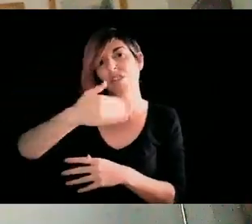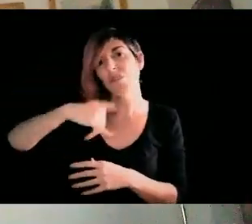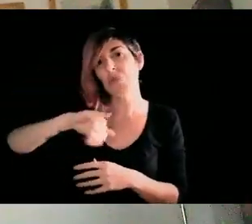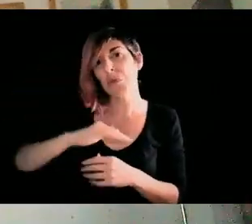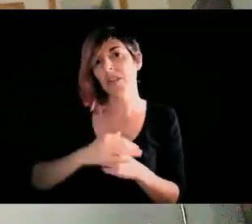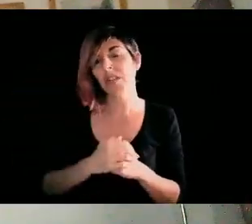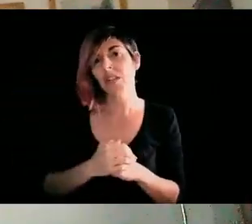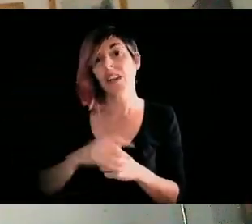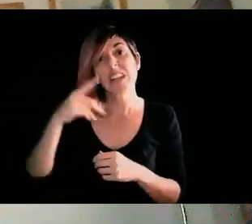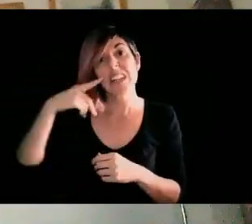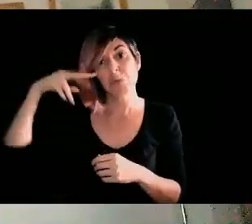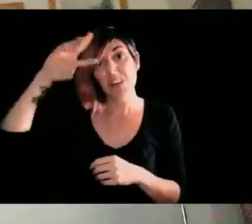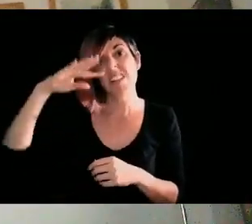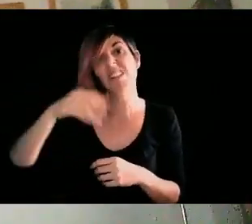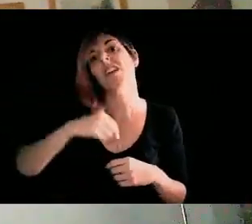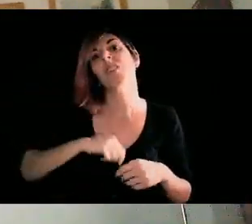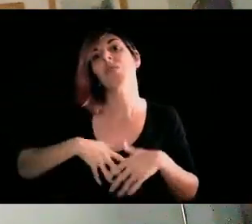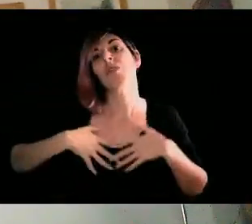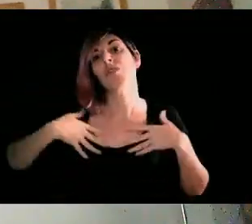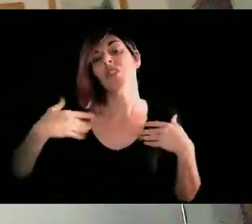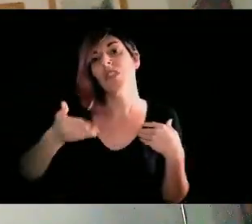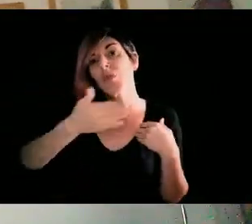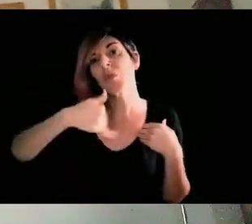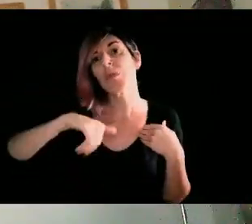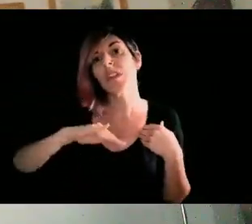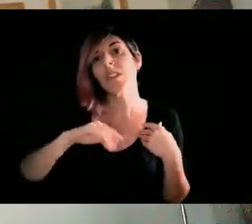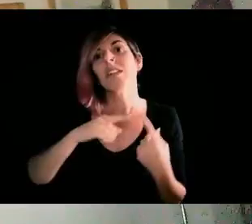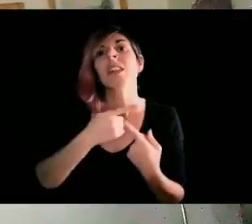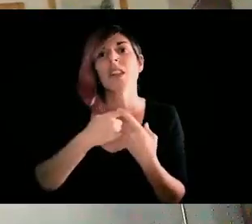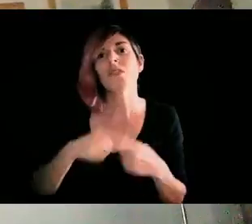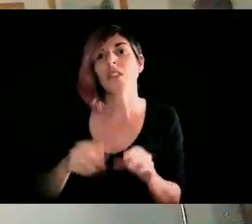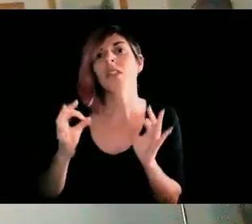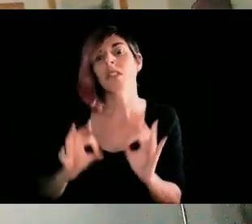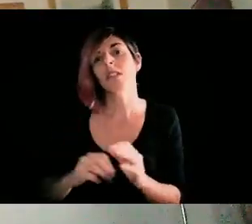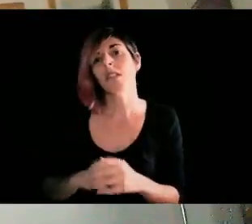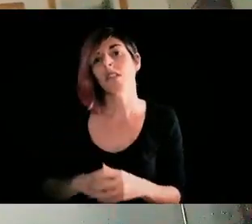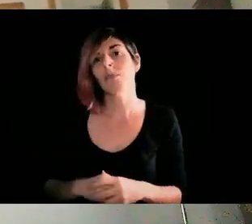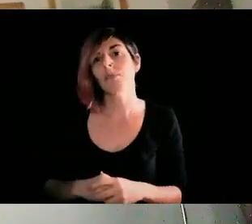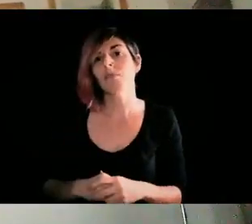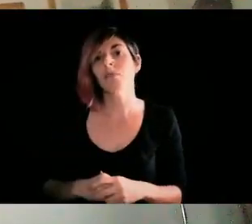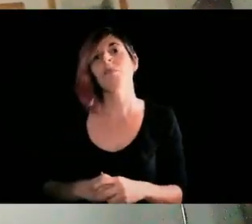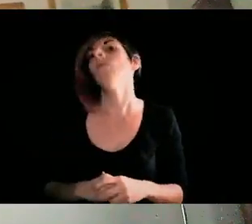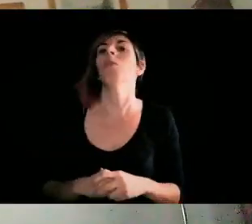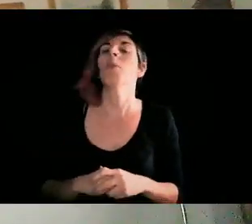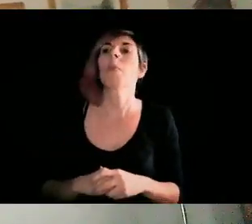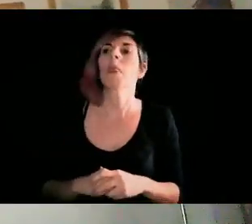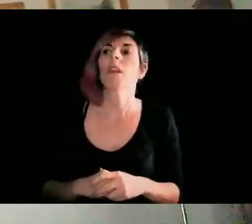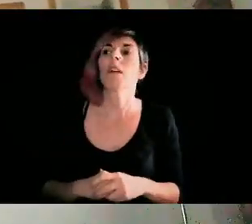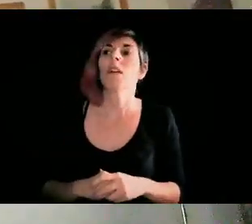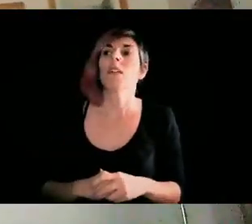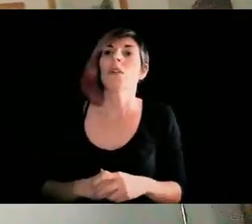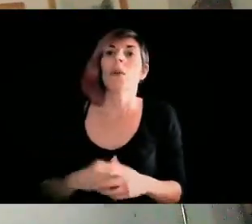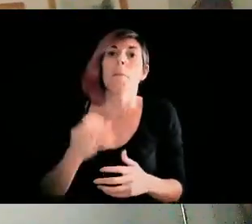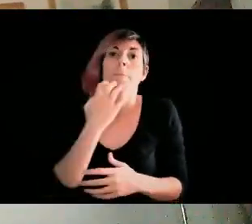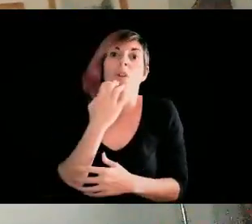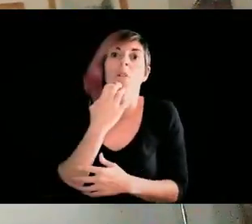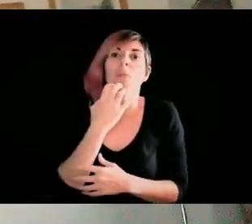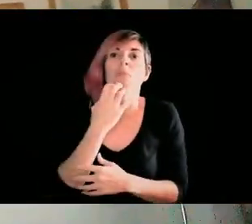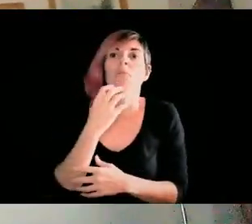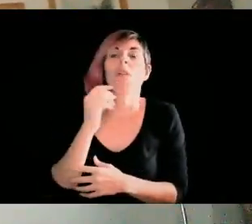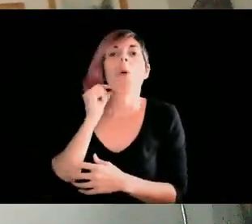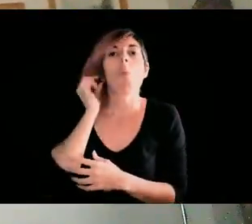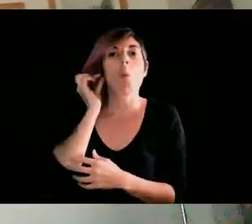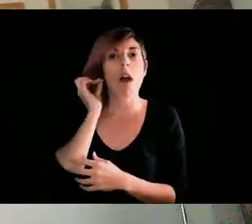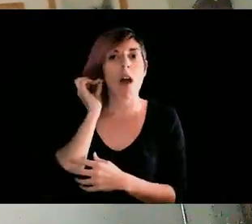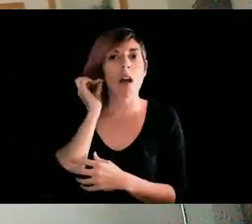nuestra experimentación, nuestra experiencia de esas emociones va a ser completamente distinta. Al igual que una